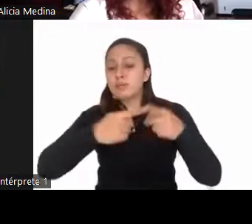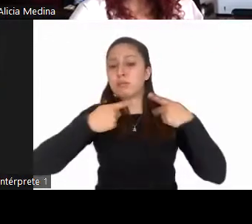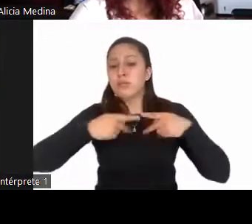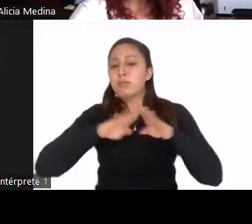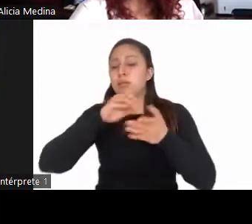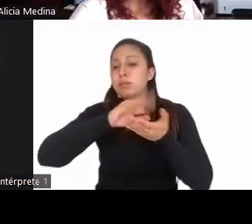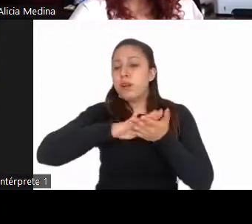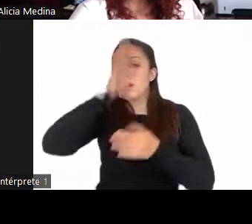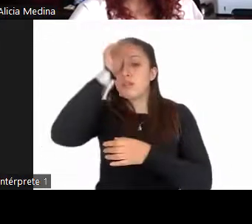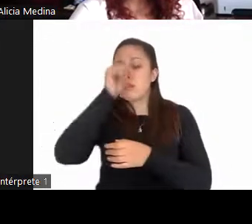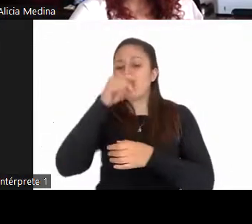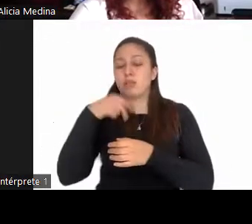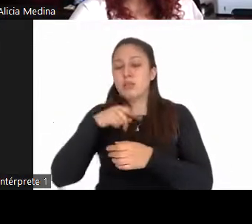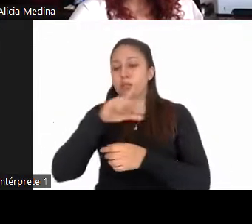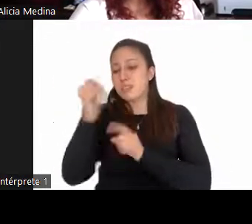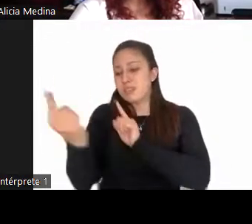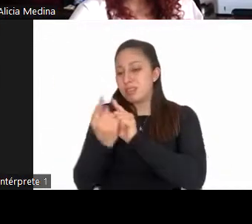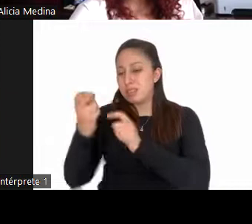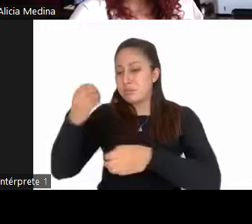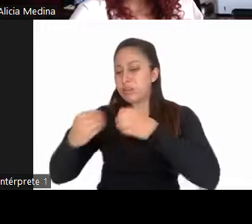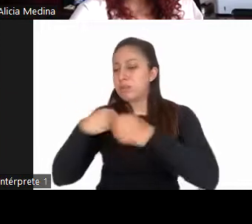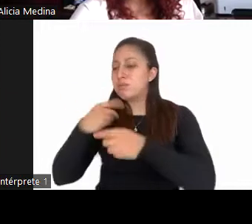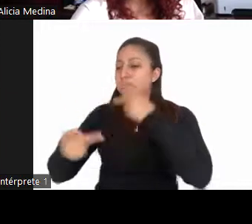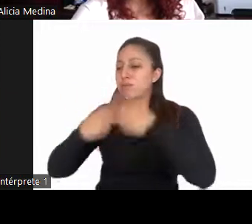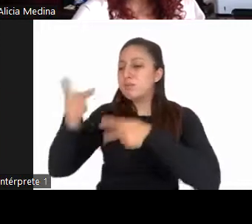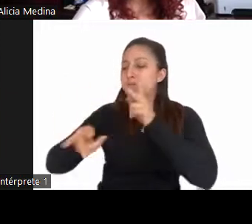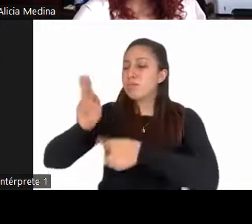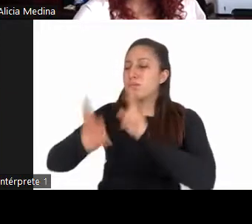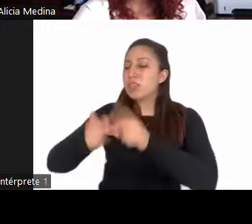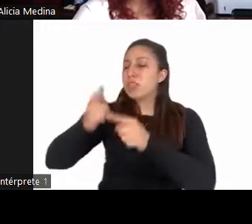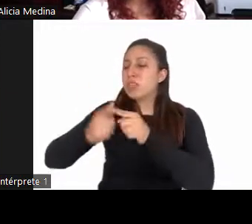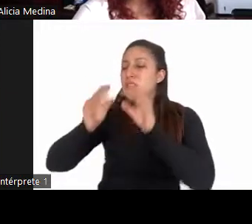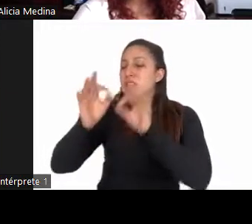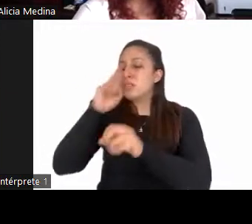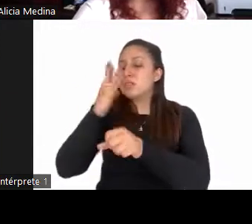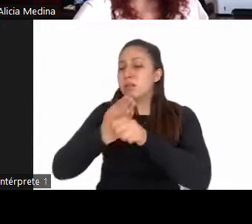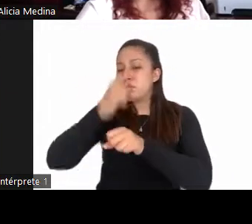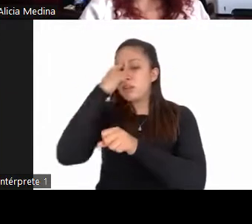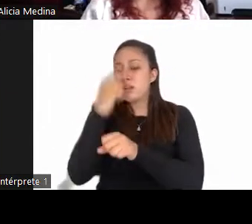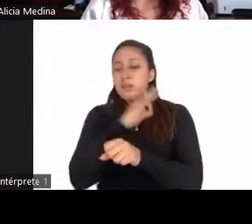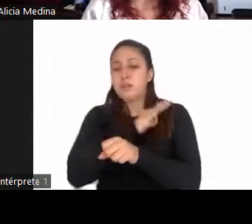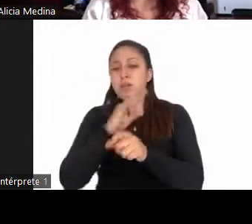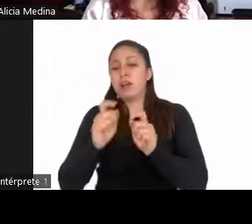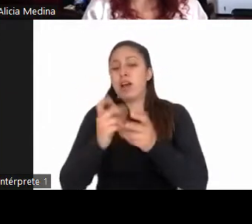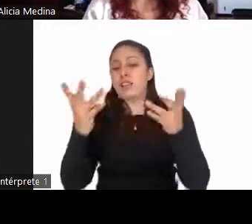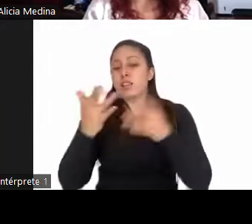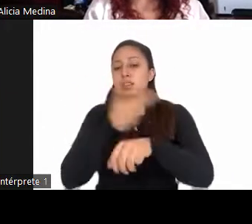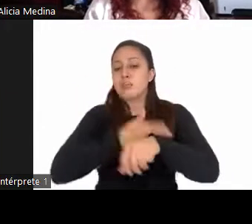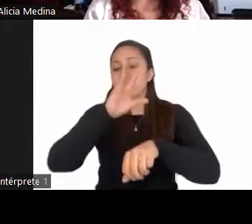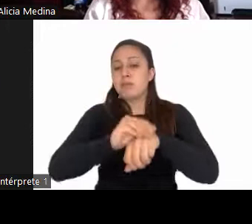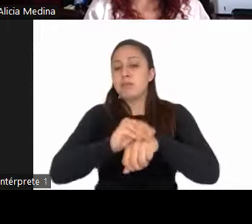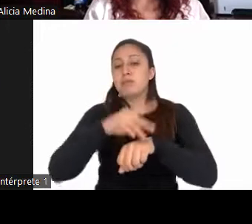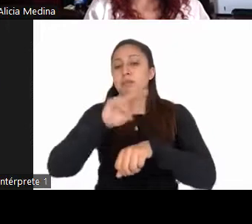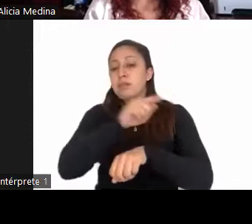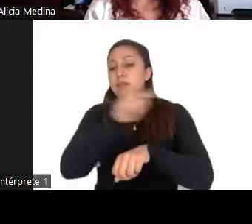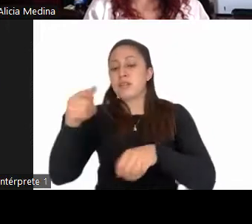y dialogábamos con ellos cuál es la autoridad competente para suscribir y generar ese convenio. Ellos tampoco lo sabían,